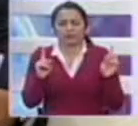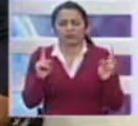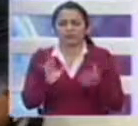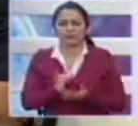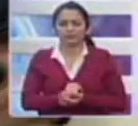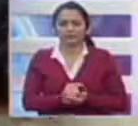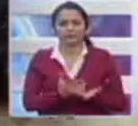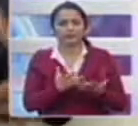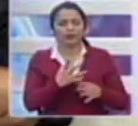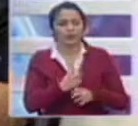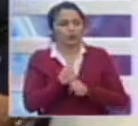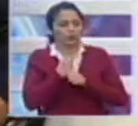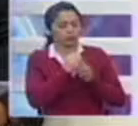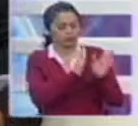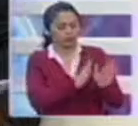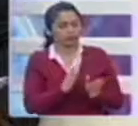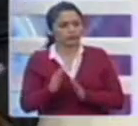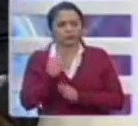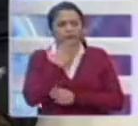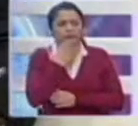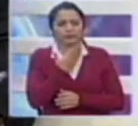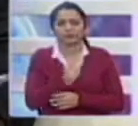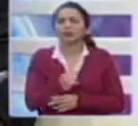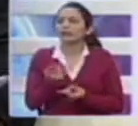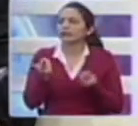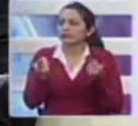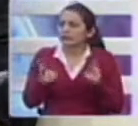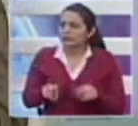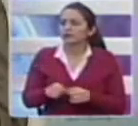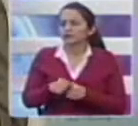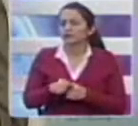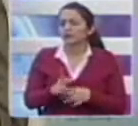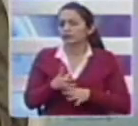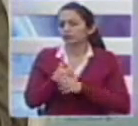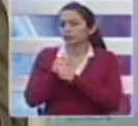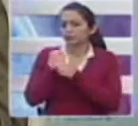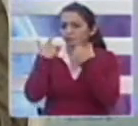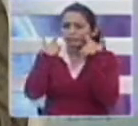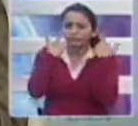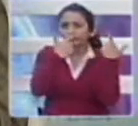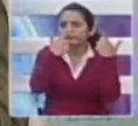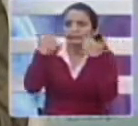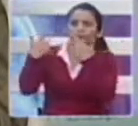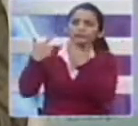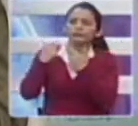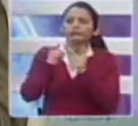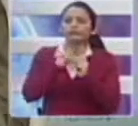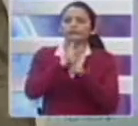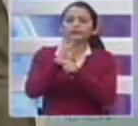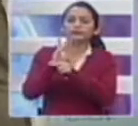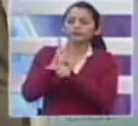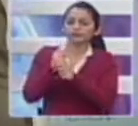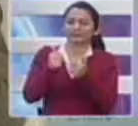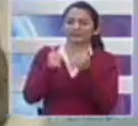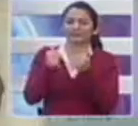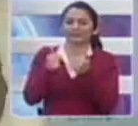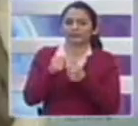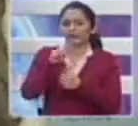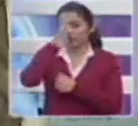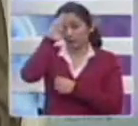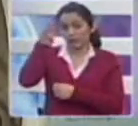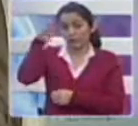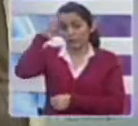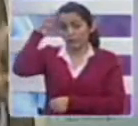de la seguridad, cómo se están organizando? Bueno, ahí habrá operativos de control. Siempre en todos estos espectáculos se trabaja de la mano con la